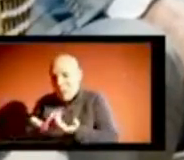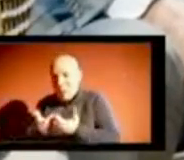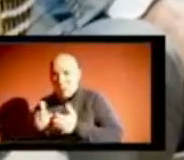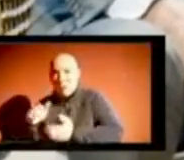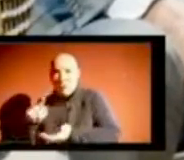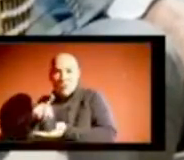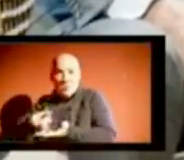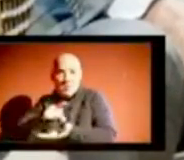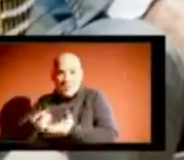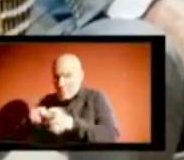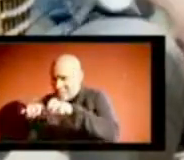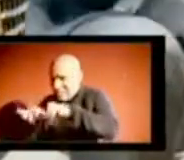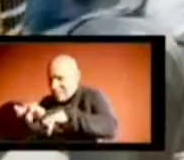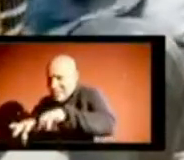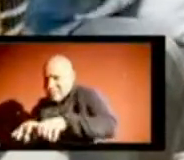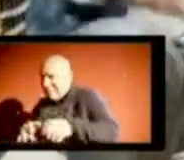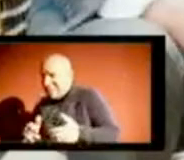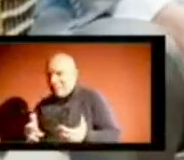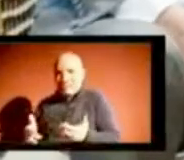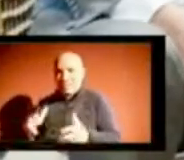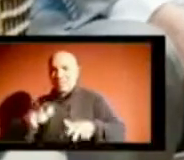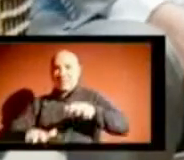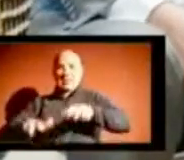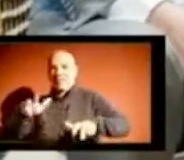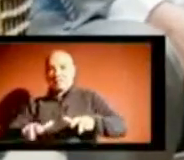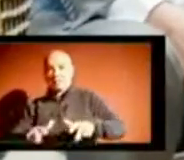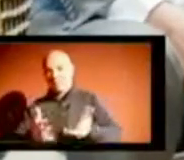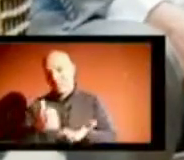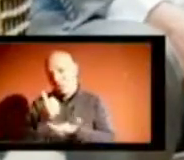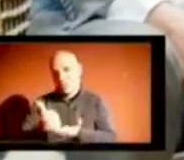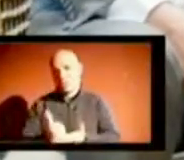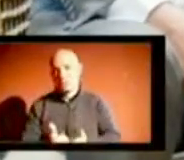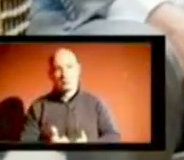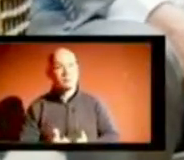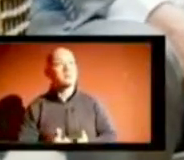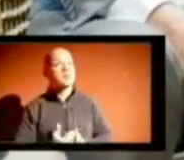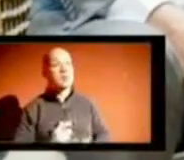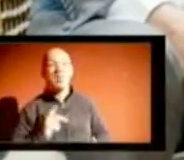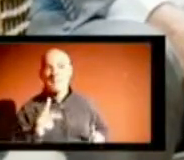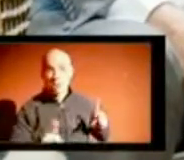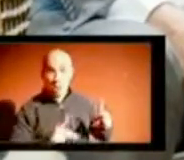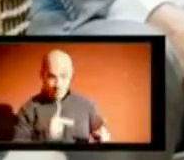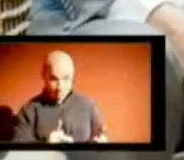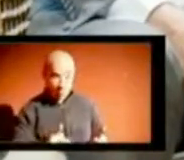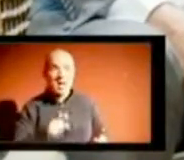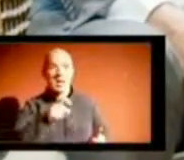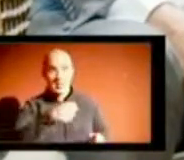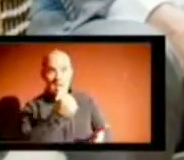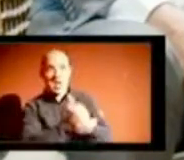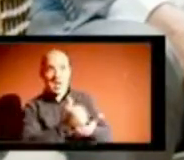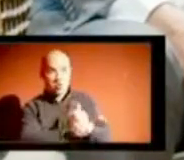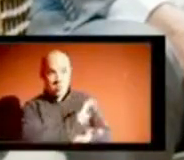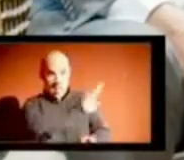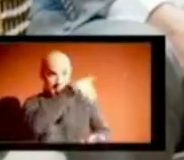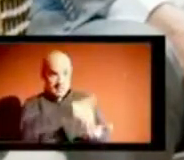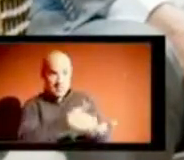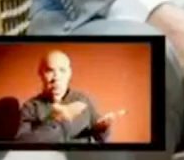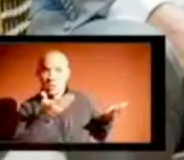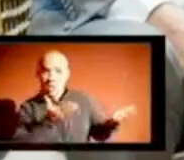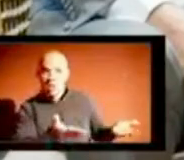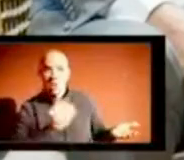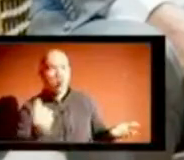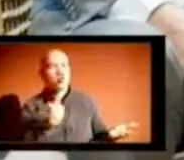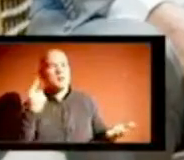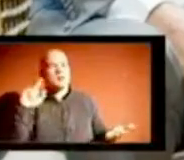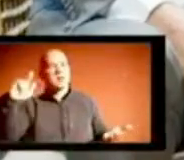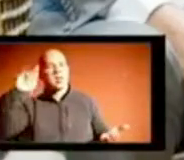radicar planillas y que queremos ayudarlos. ¿Pero van a tener los centros para las personas que necesitan para radicar la planilla o es solo para la planilla federal?